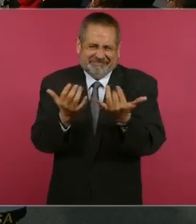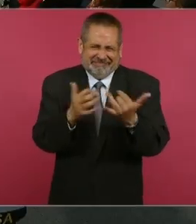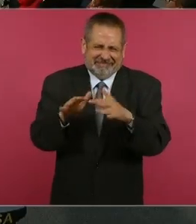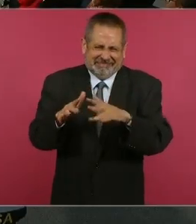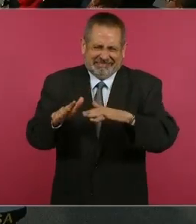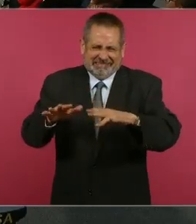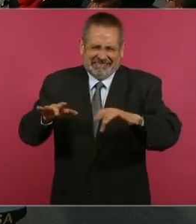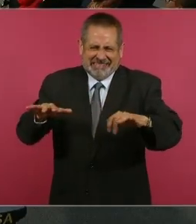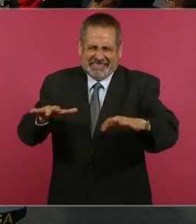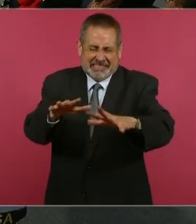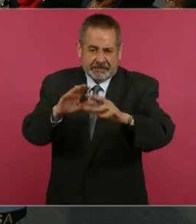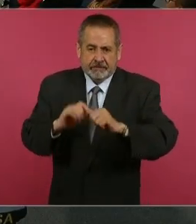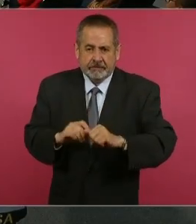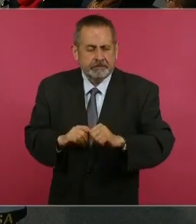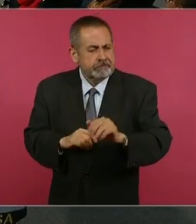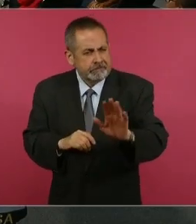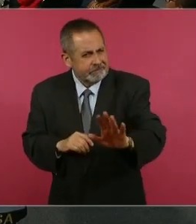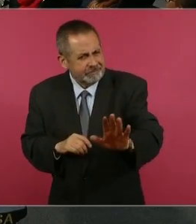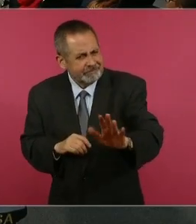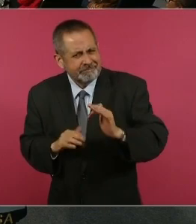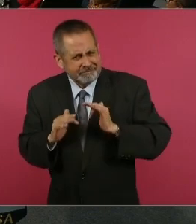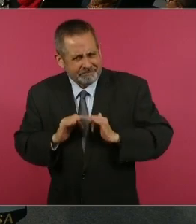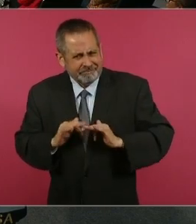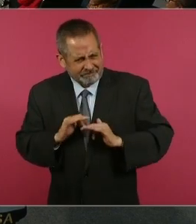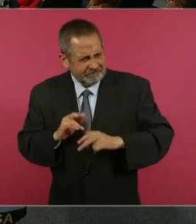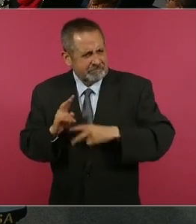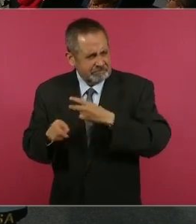Yo dije, no, lo vamos a resolver.